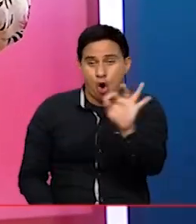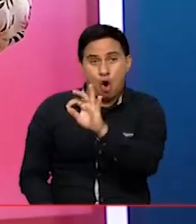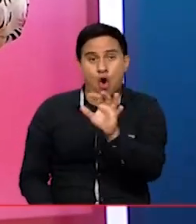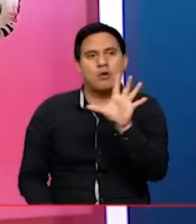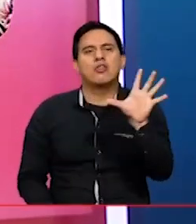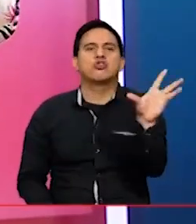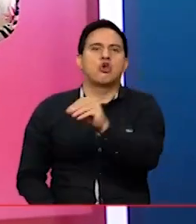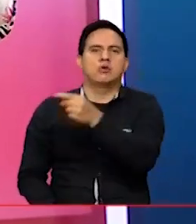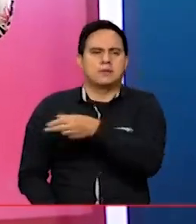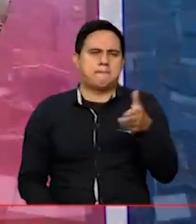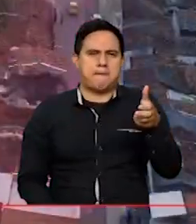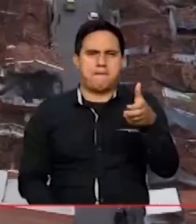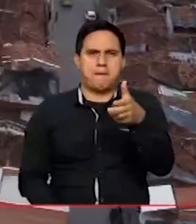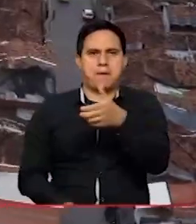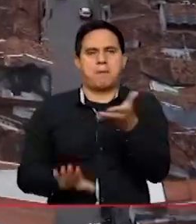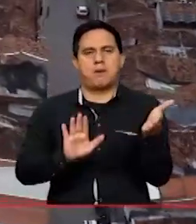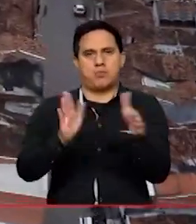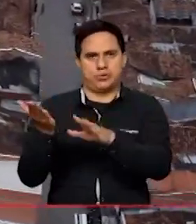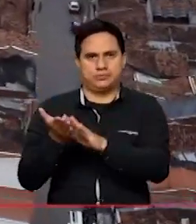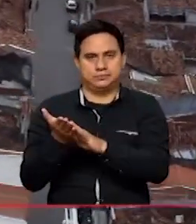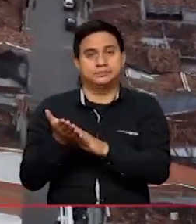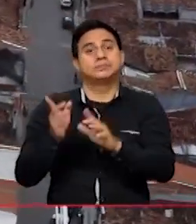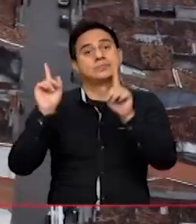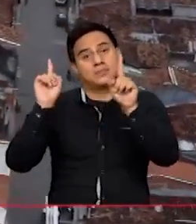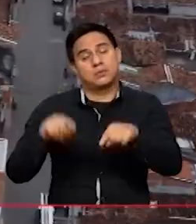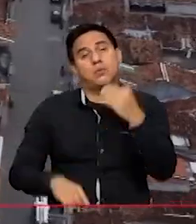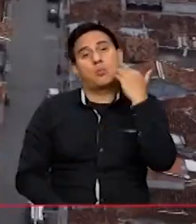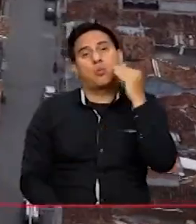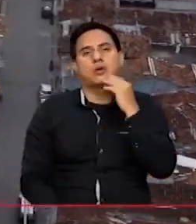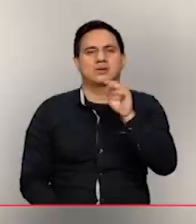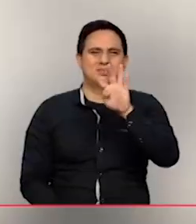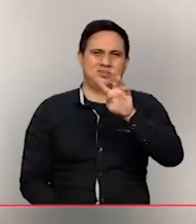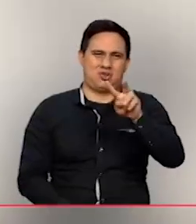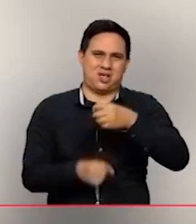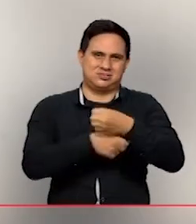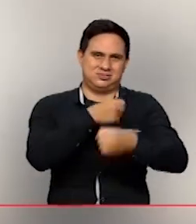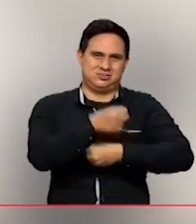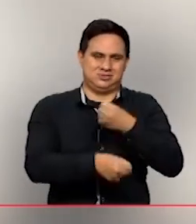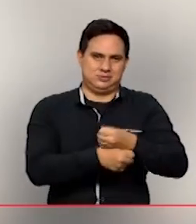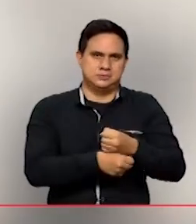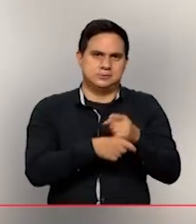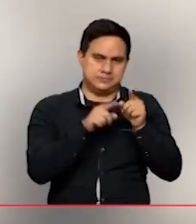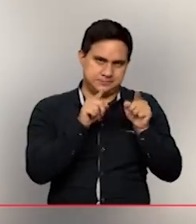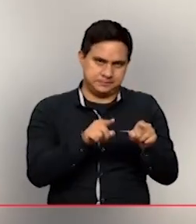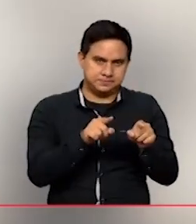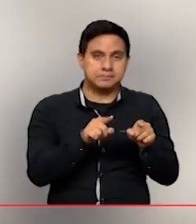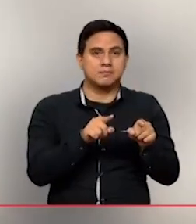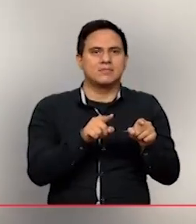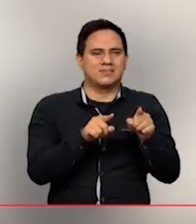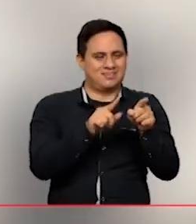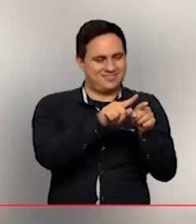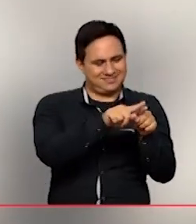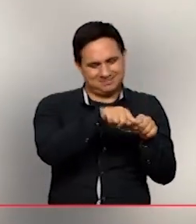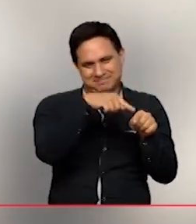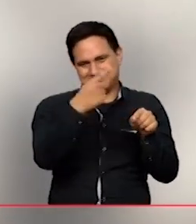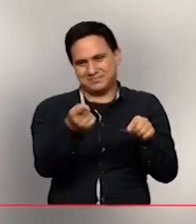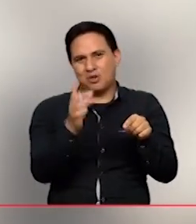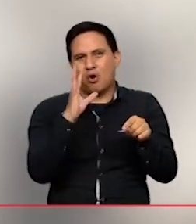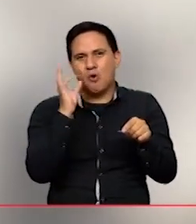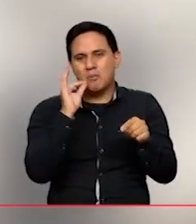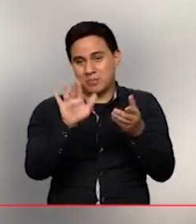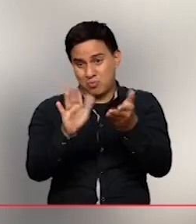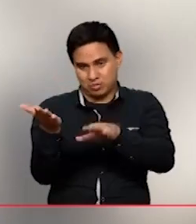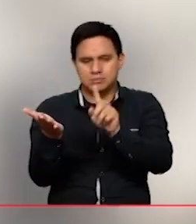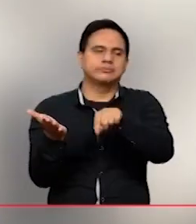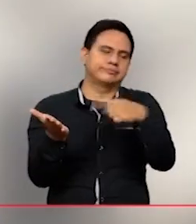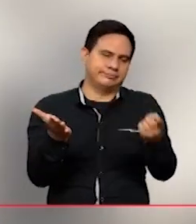arma de fuego. Entre los hechos también resultó herida una mujer de 42 años, quien al parecer sería la pareja sentimental de uno de los